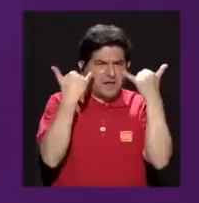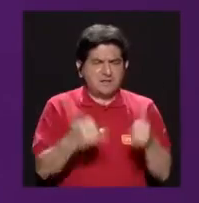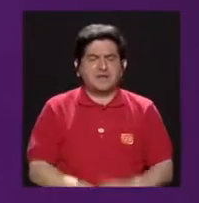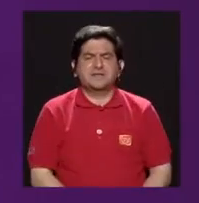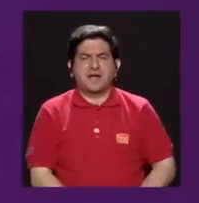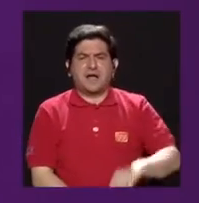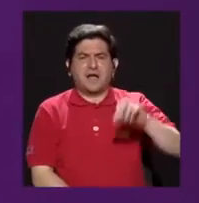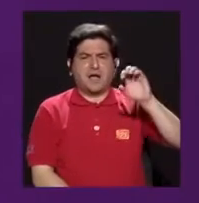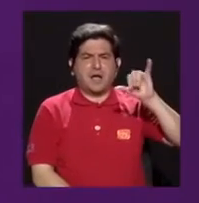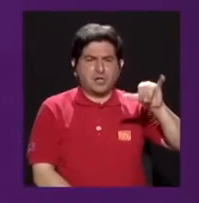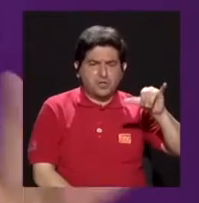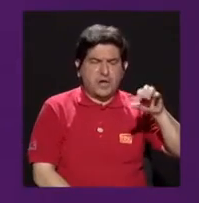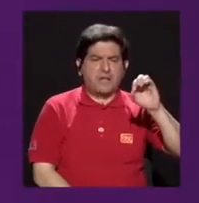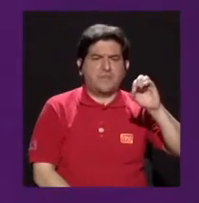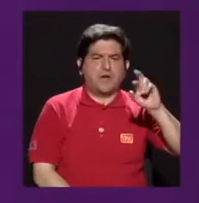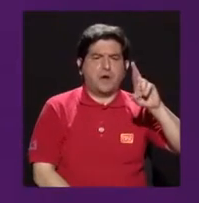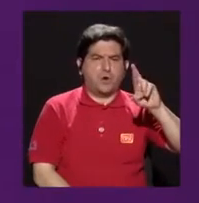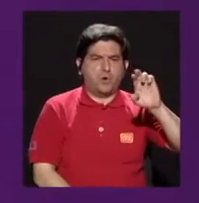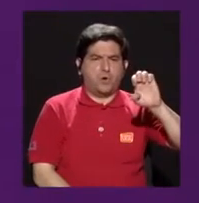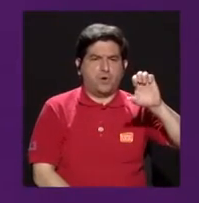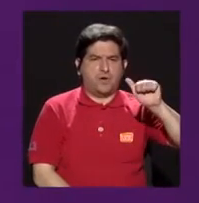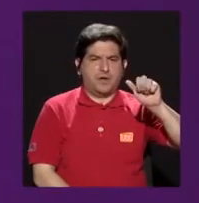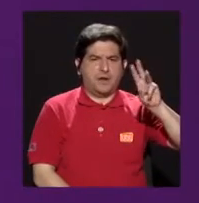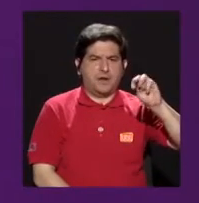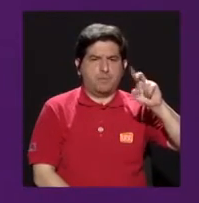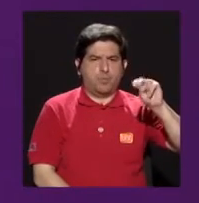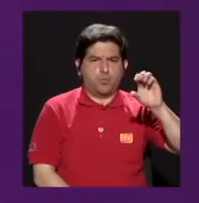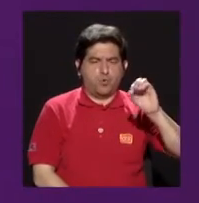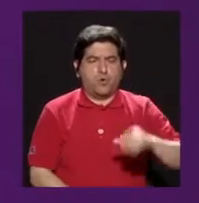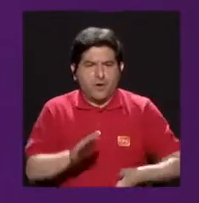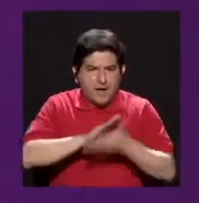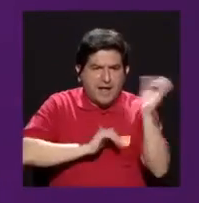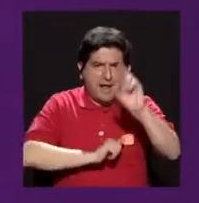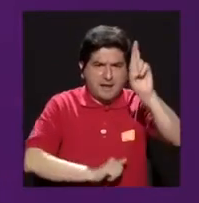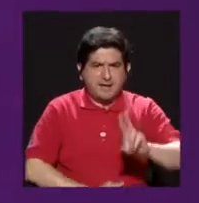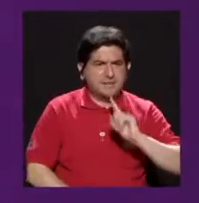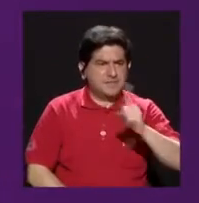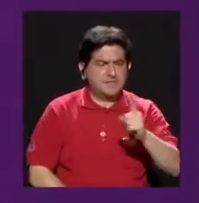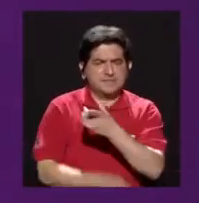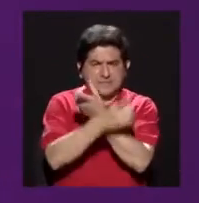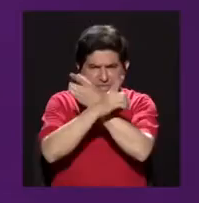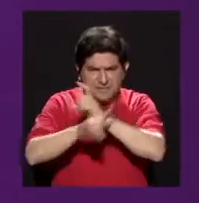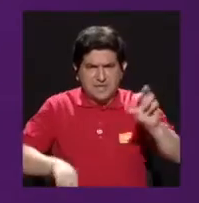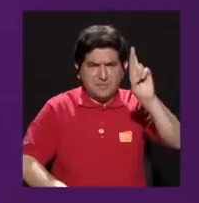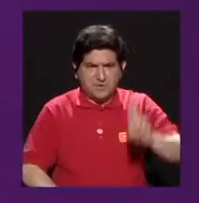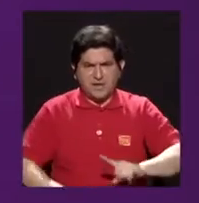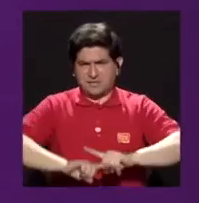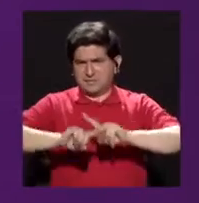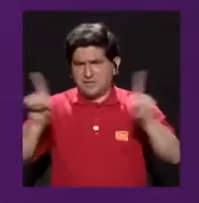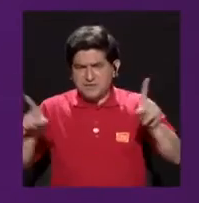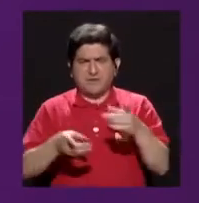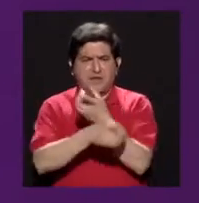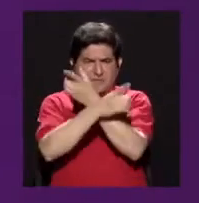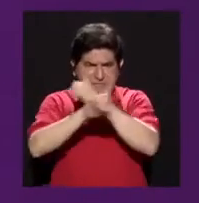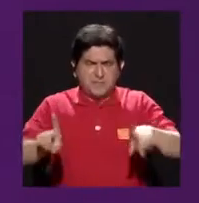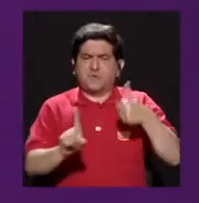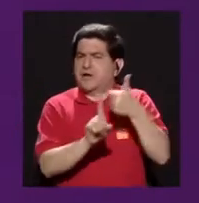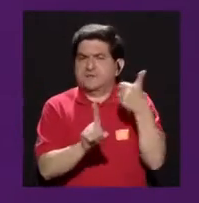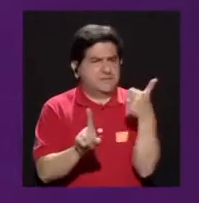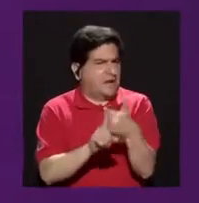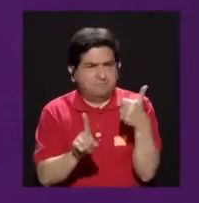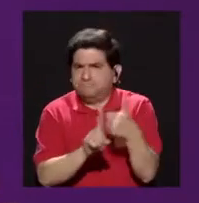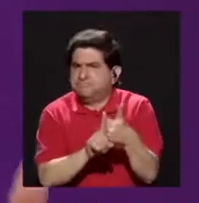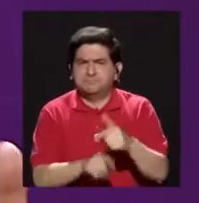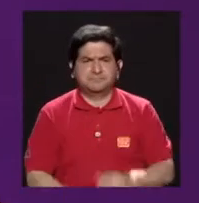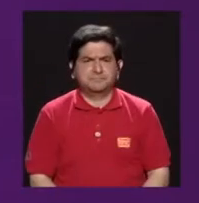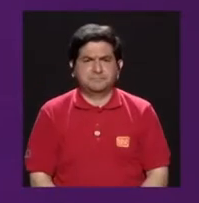Yolanda Oreamuno, cuando estaba yéndose de Costa Rica, decía que la democracia tica era muy diferente de la democracia en sí, ¿verdad?